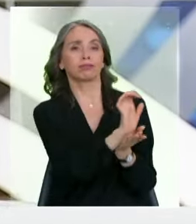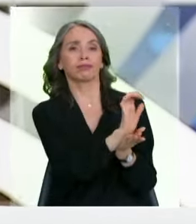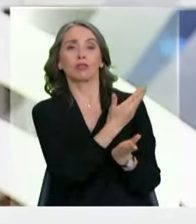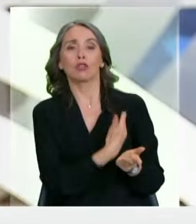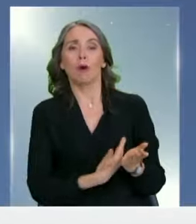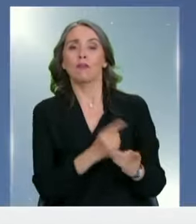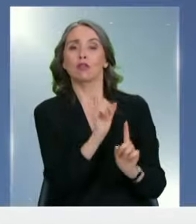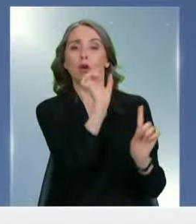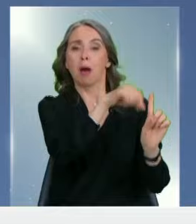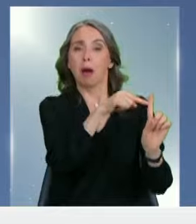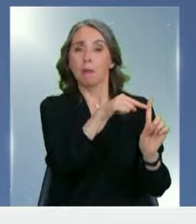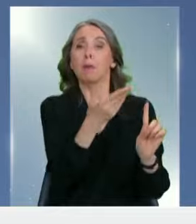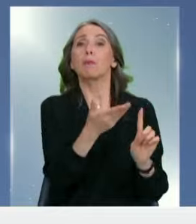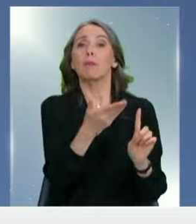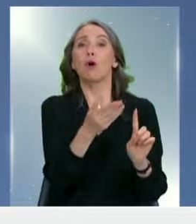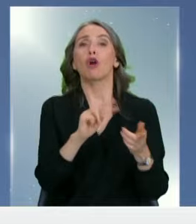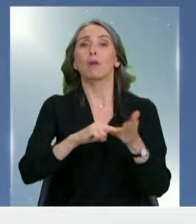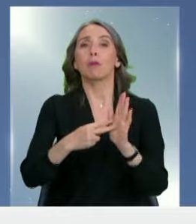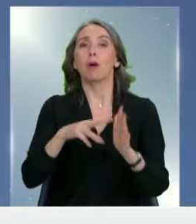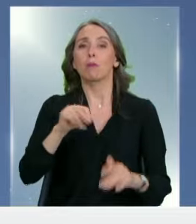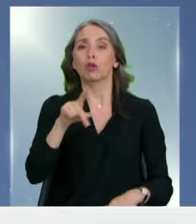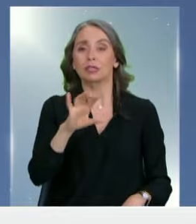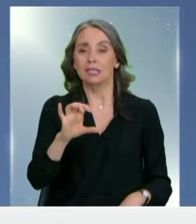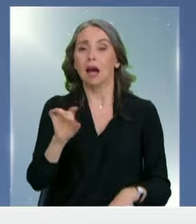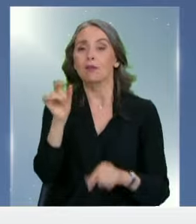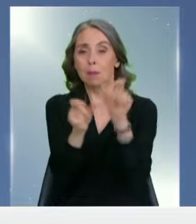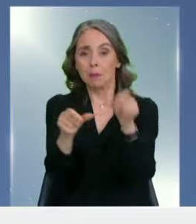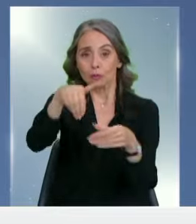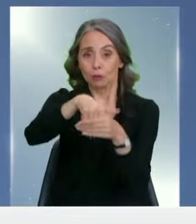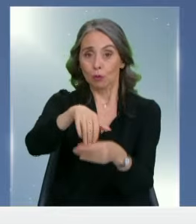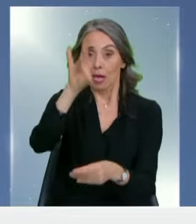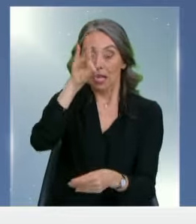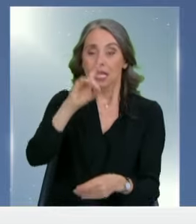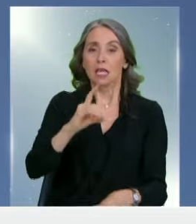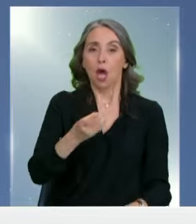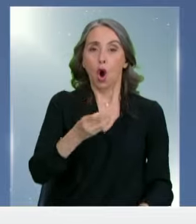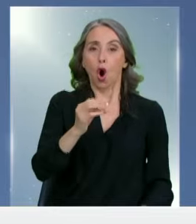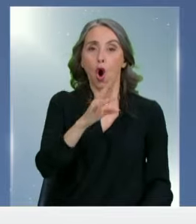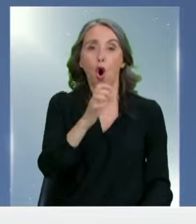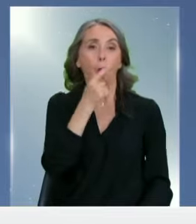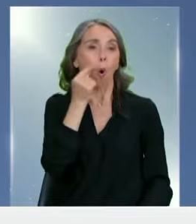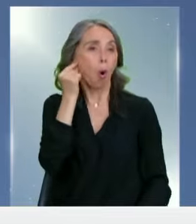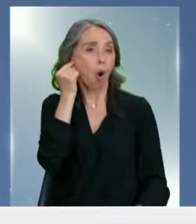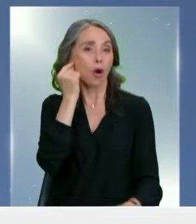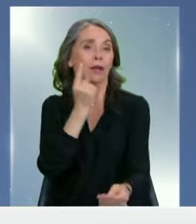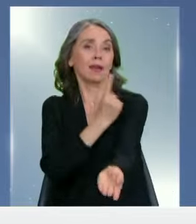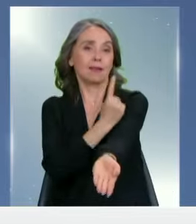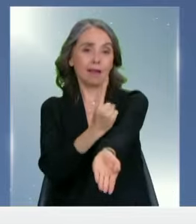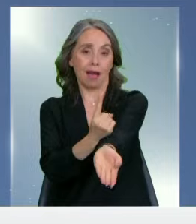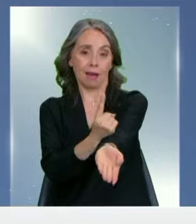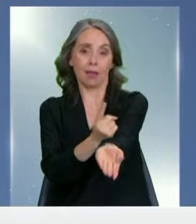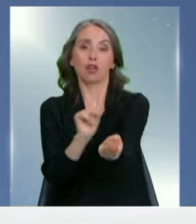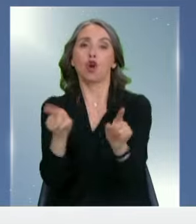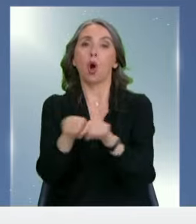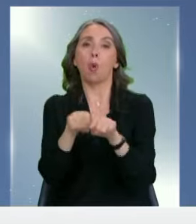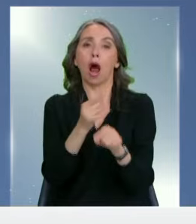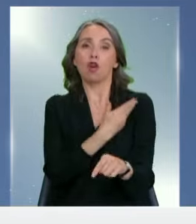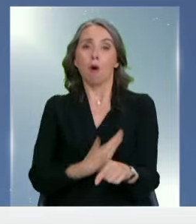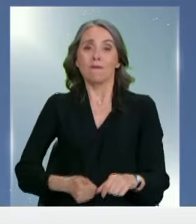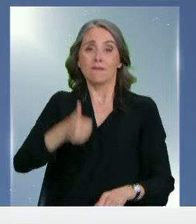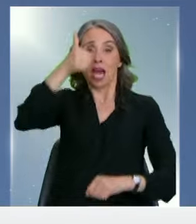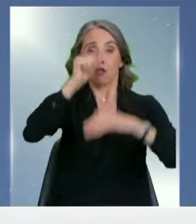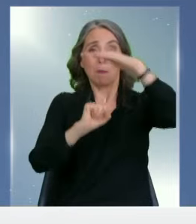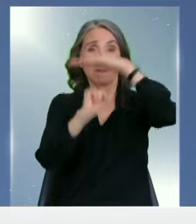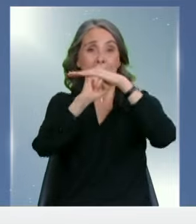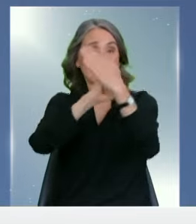actual autoridad. Lo que van a elegir son gobernadores y gobernadoras regionales, pero que no es la función que cumple un gobierno central,